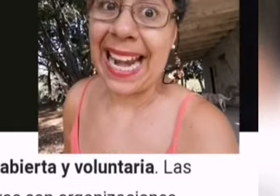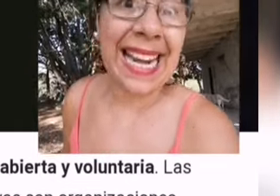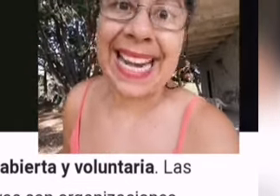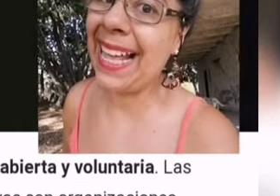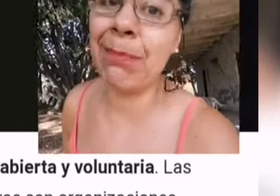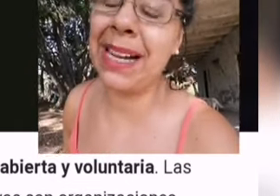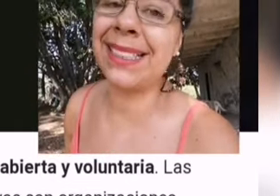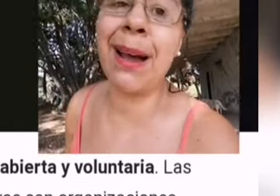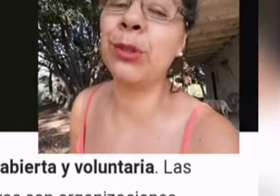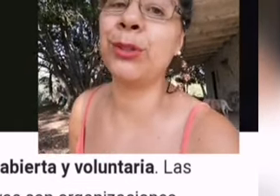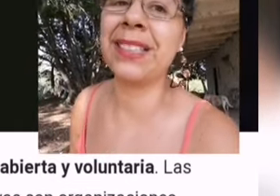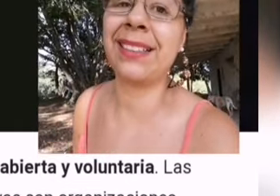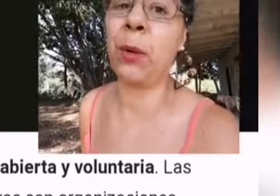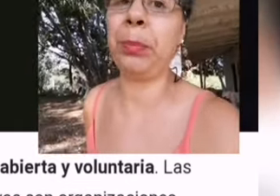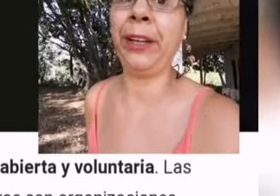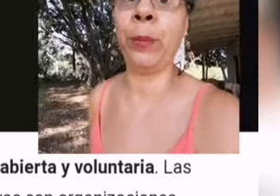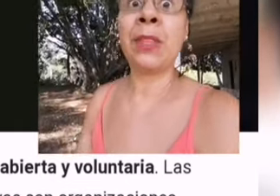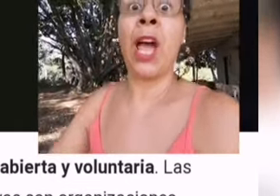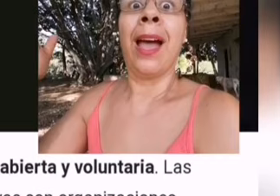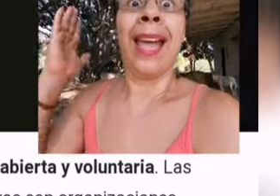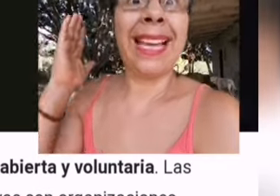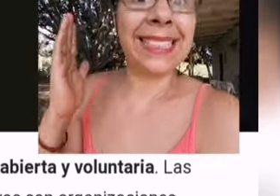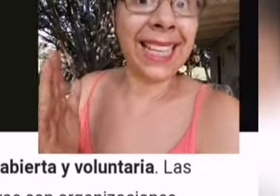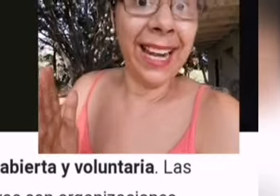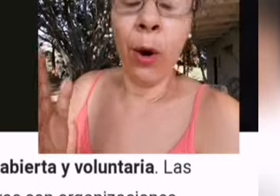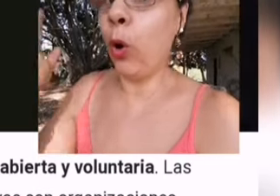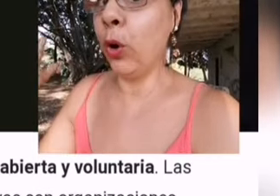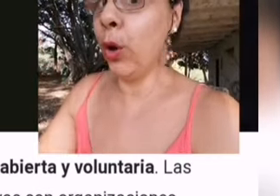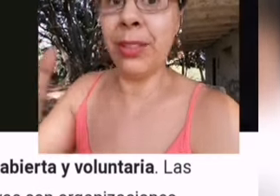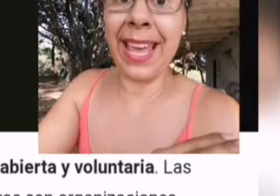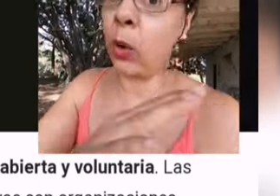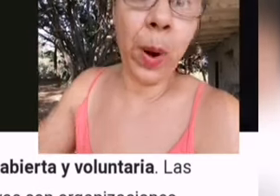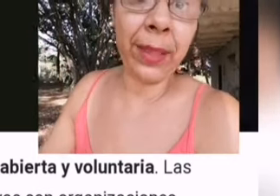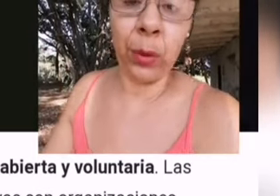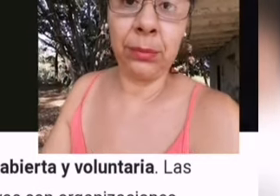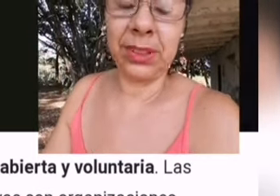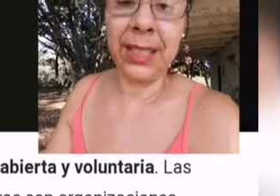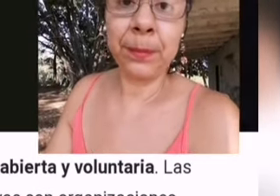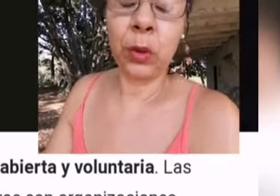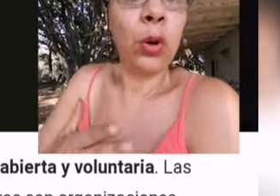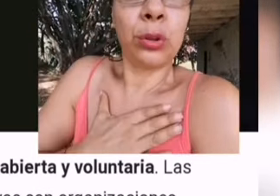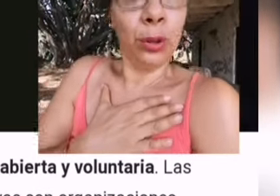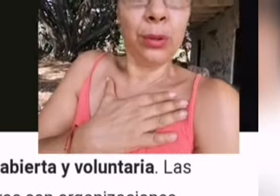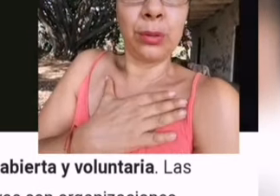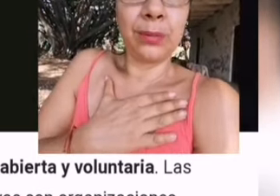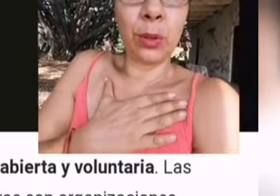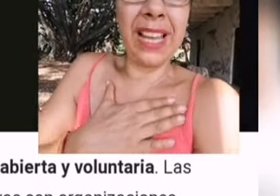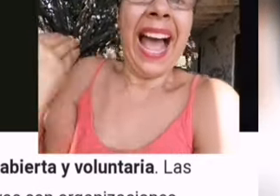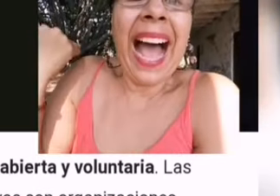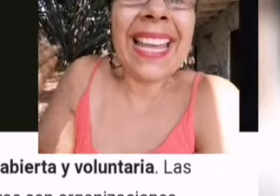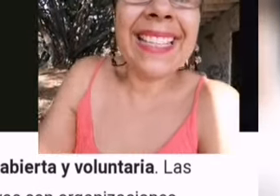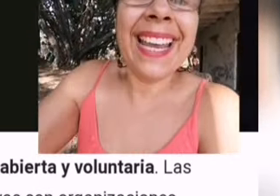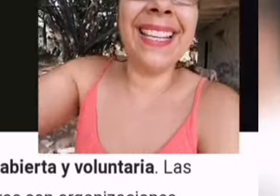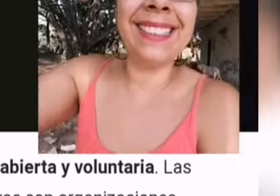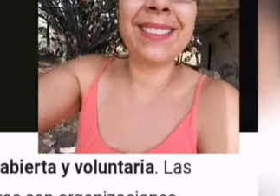Cortadas, nada más damos nuestra opinión. Estén o no de acuerdo, ¿sí?, con nosotros. O